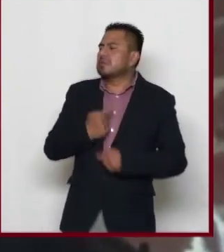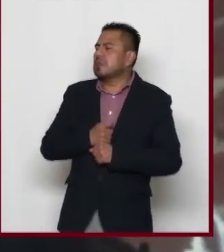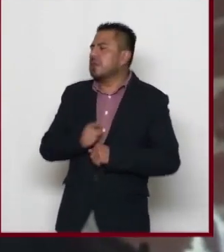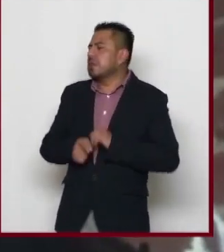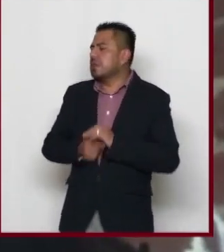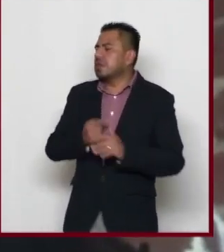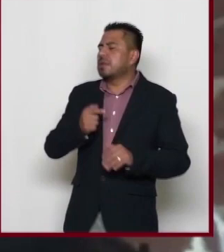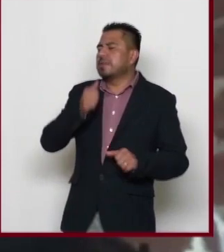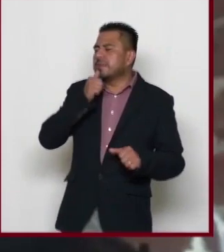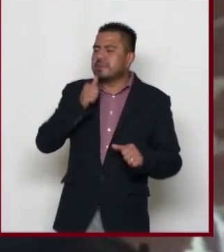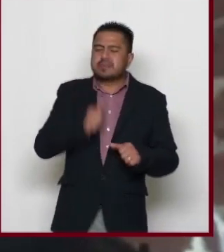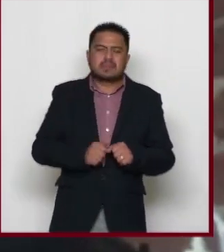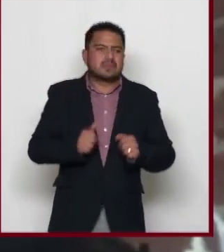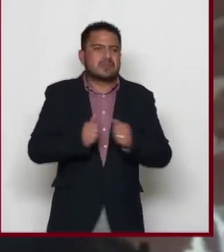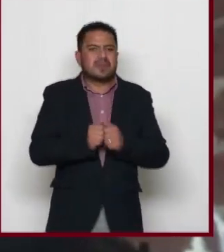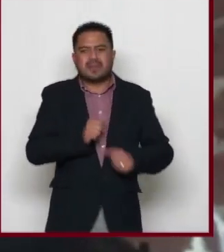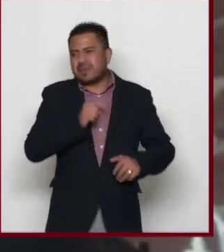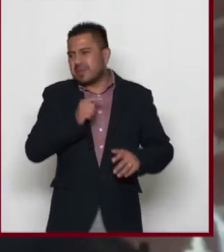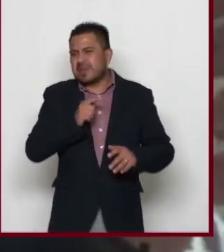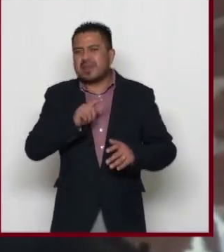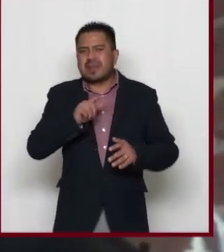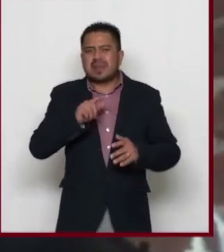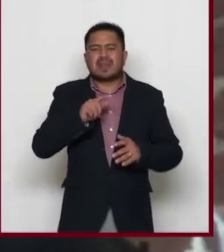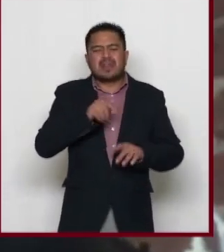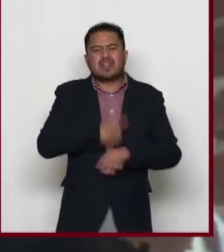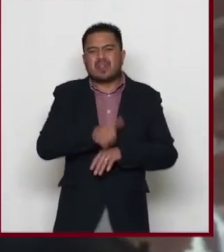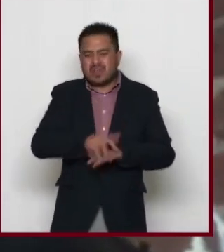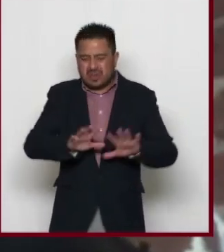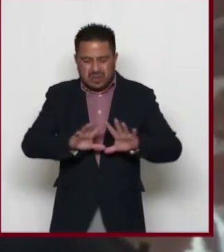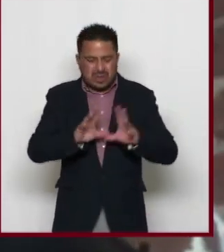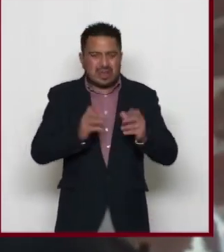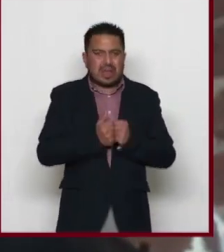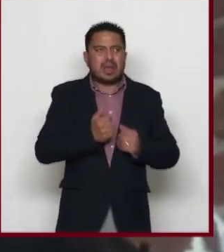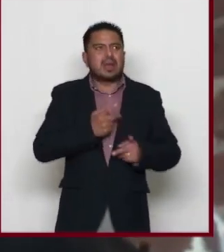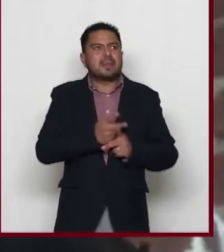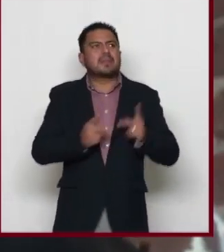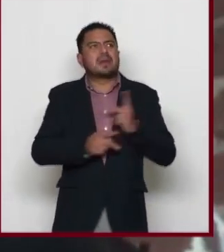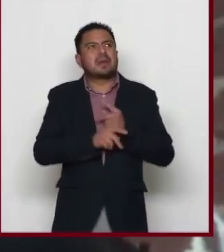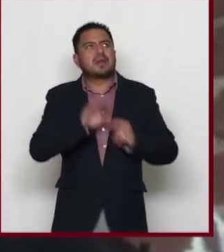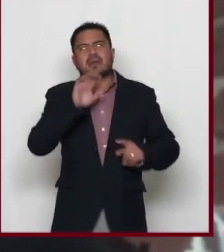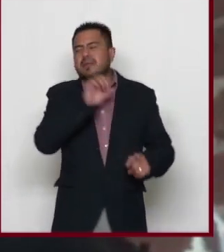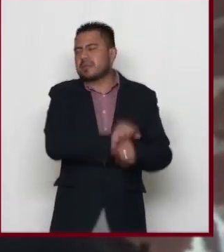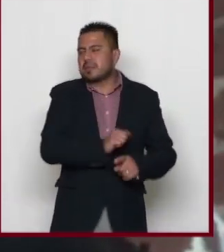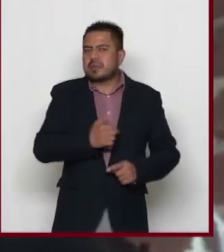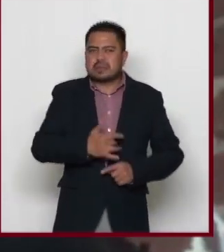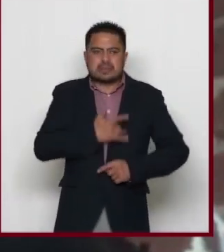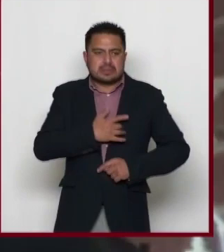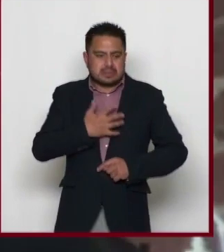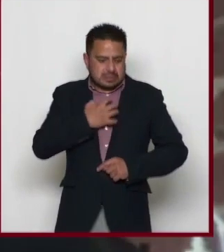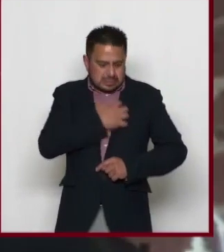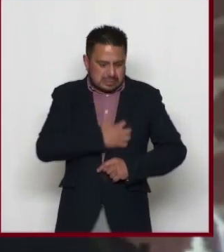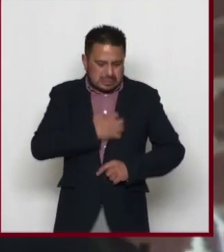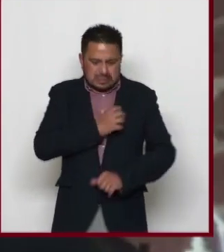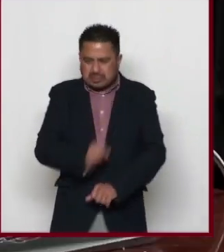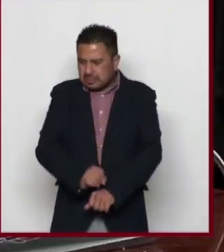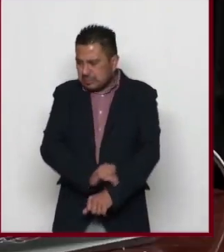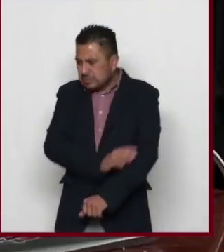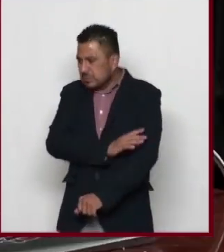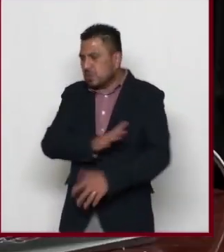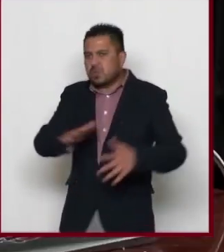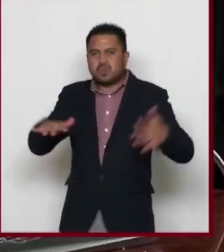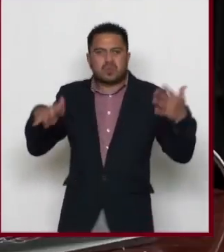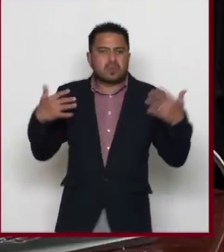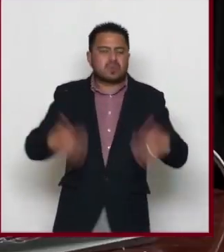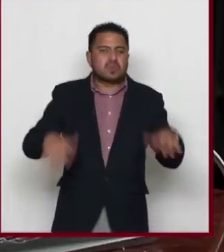Yo recuerdo cuando entendí por primera vez en mi vida álgebra, estaba yo terminando preparatoria, cuando verdaderamente la entendí.